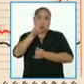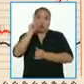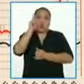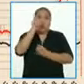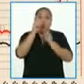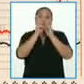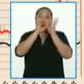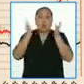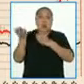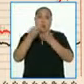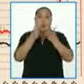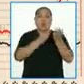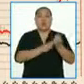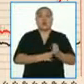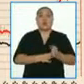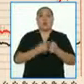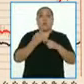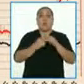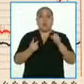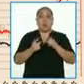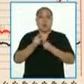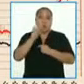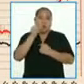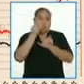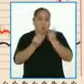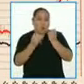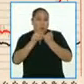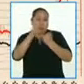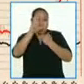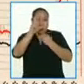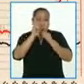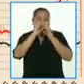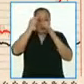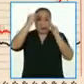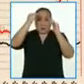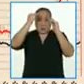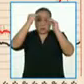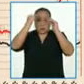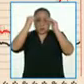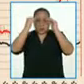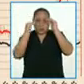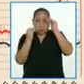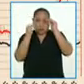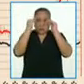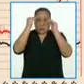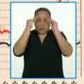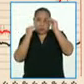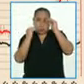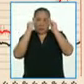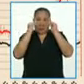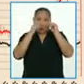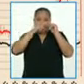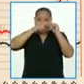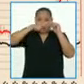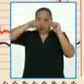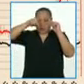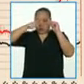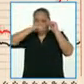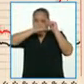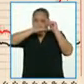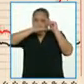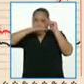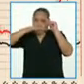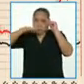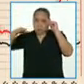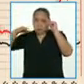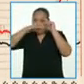últimos 3 días, como verán en la gráfica, ya la curva se está tendiendo un comportamiento horizontal. Está